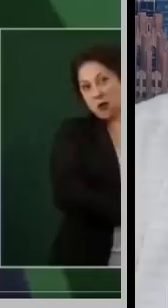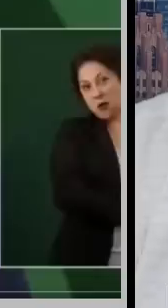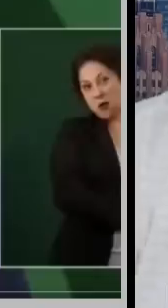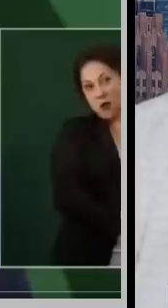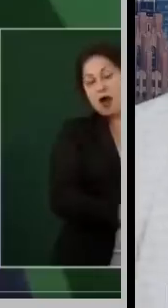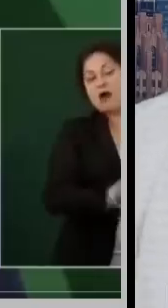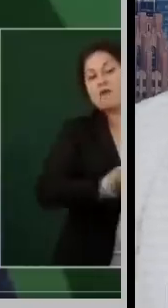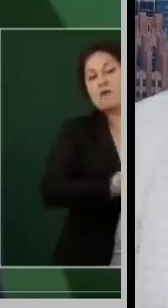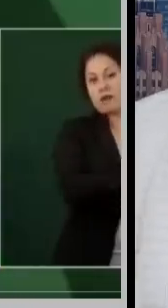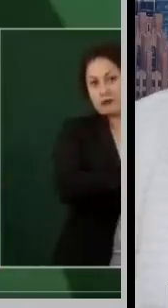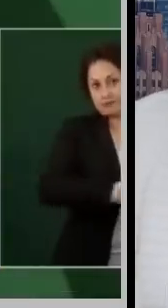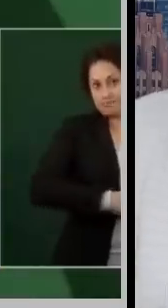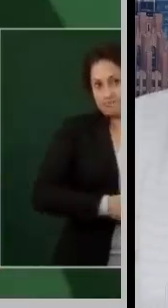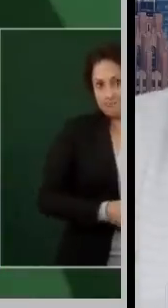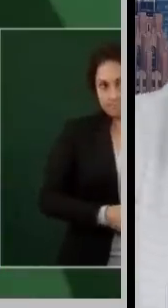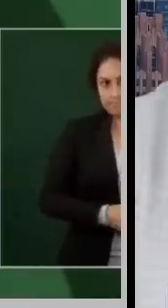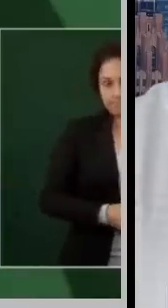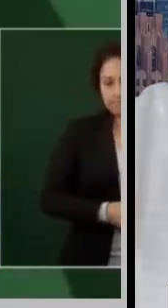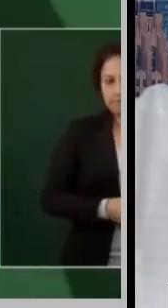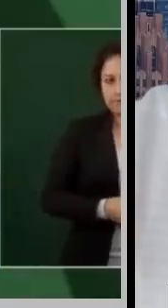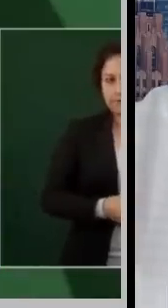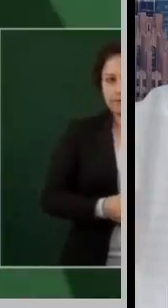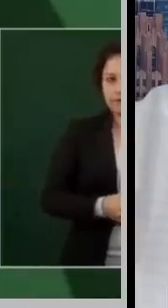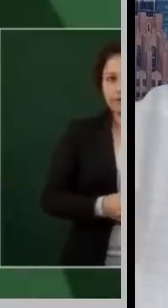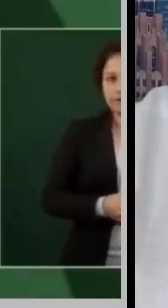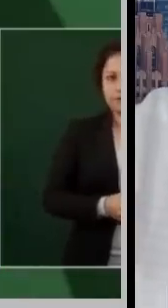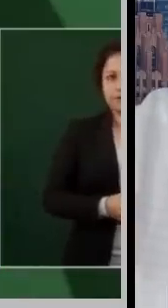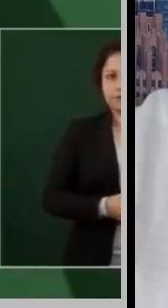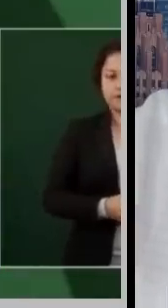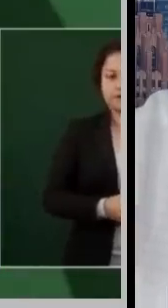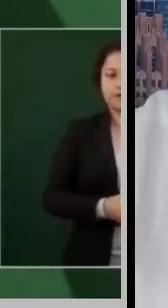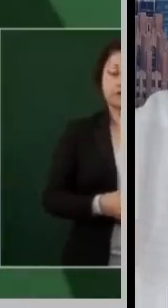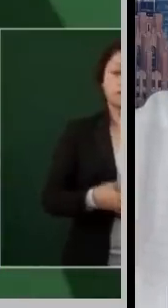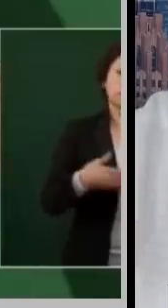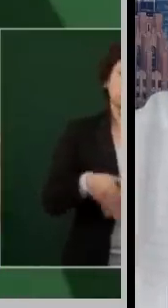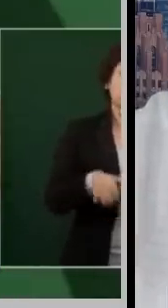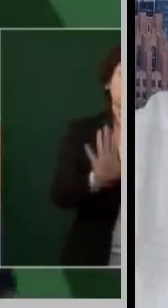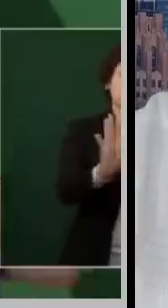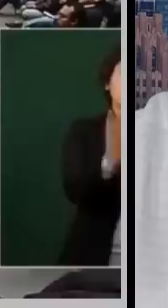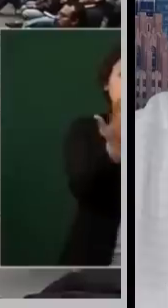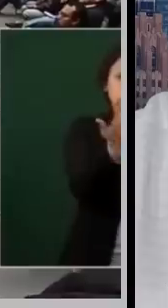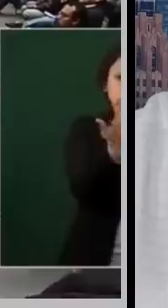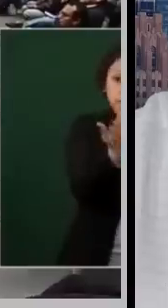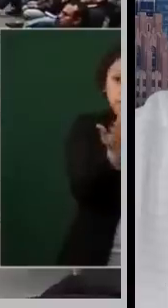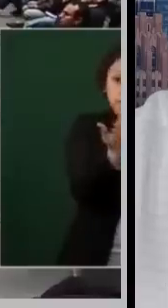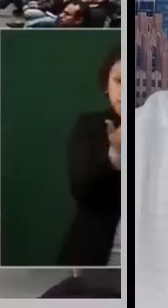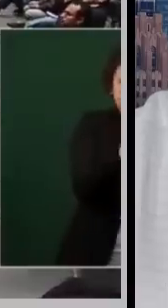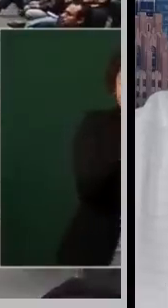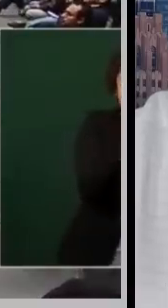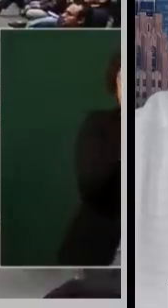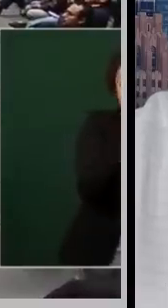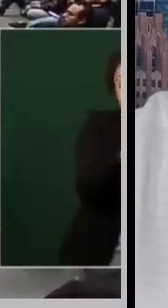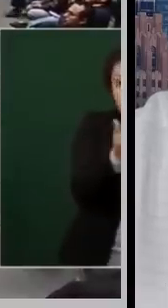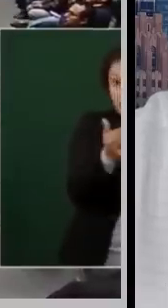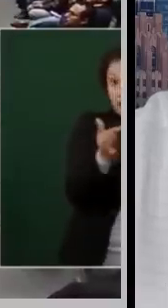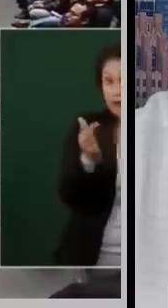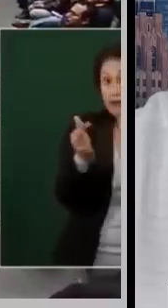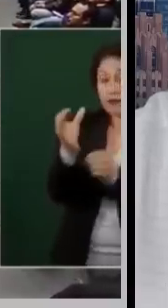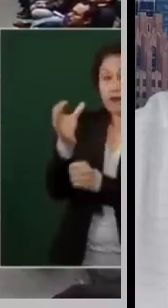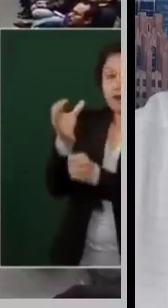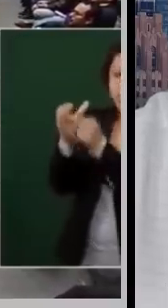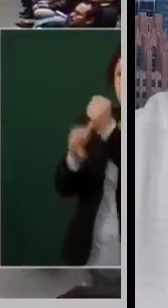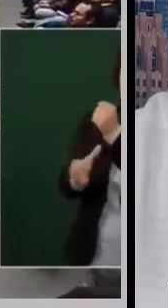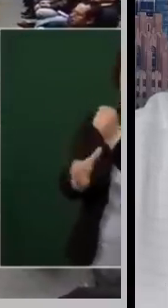Obrador y esperemos a ver qué va a resultar